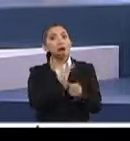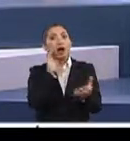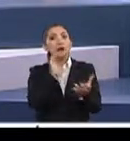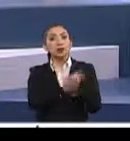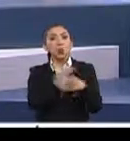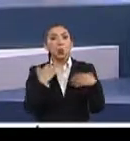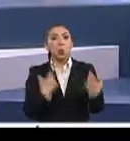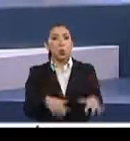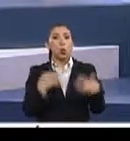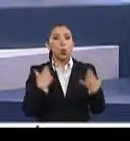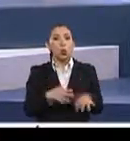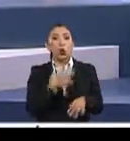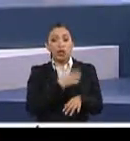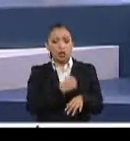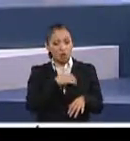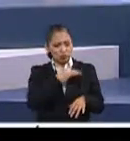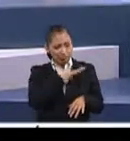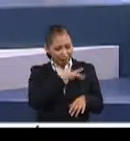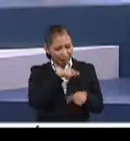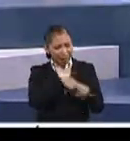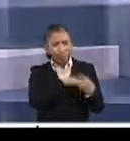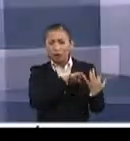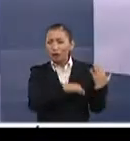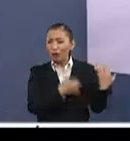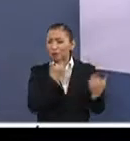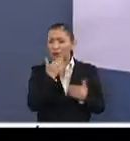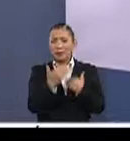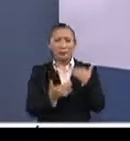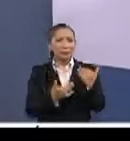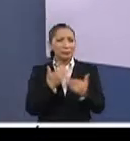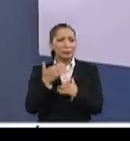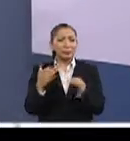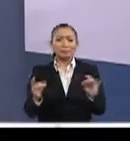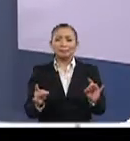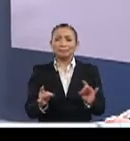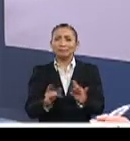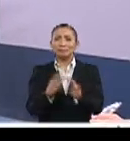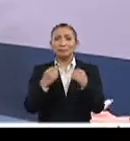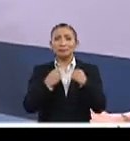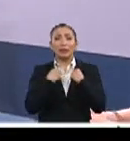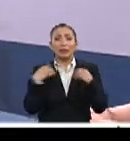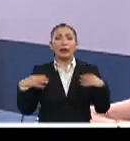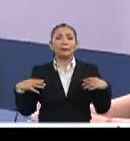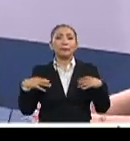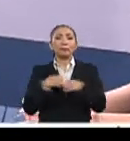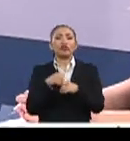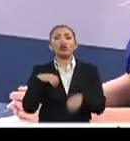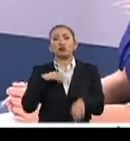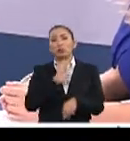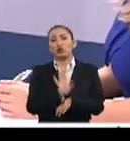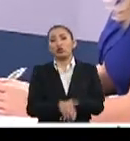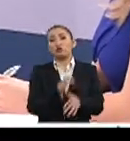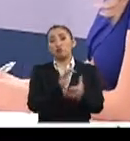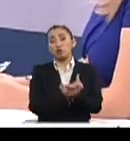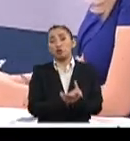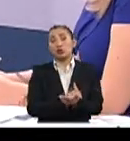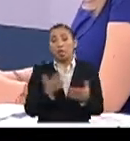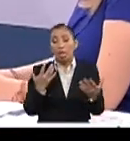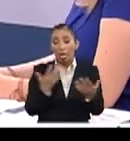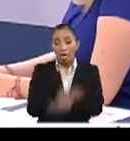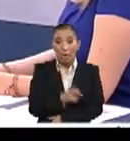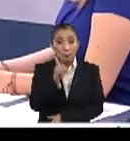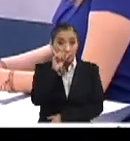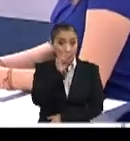su matrimonio, hijos de por medio, y después, bueno, la vida se lleva a su